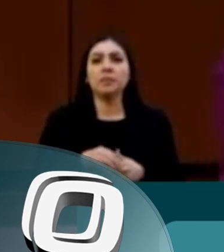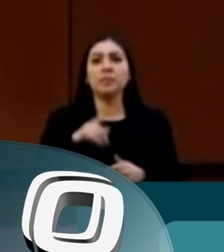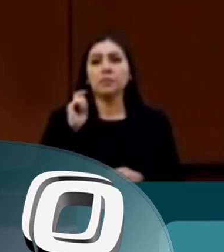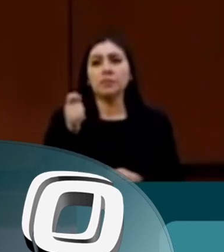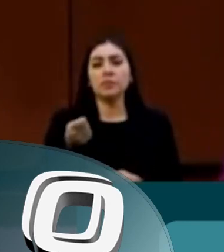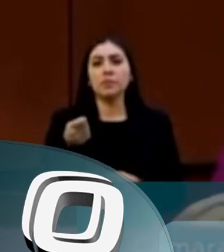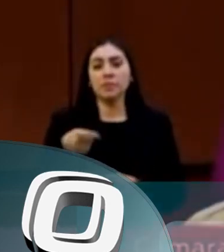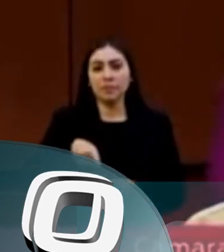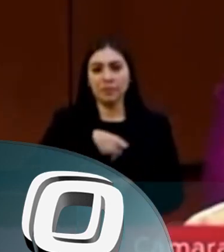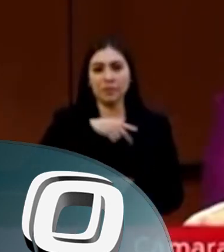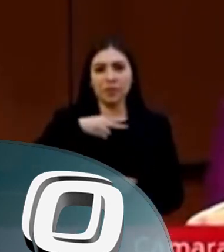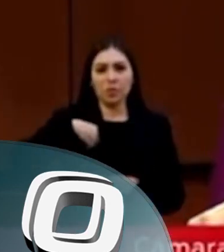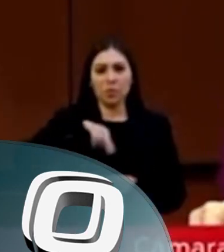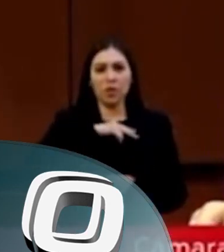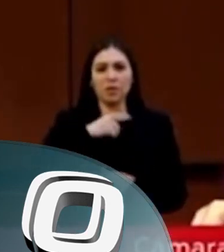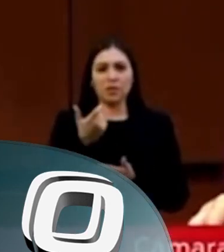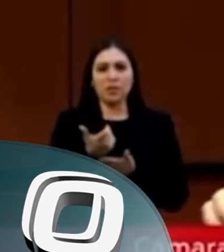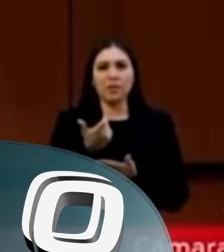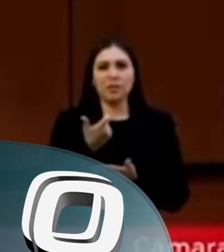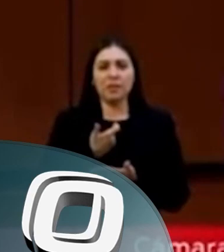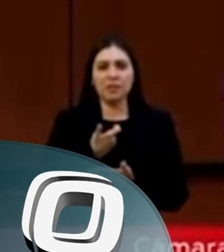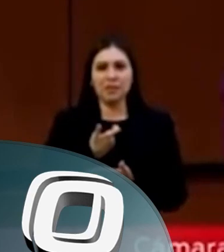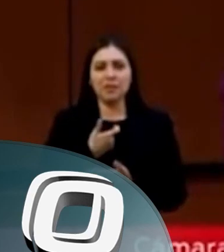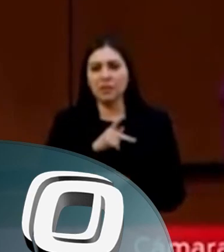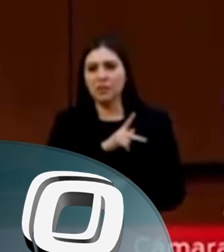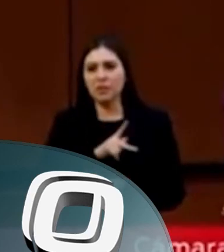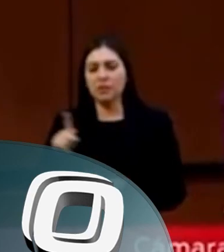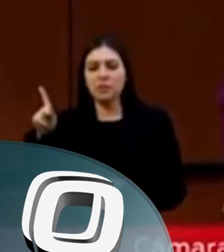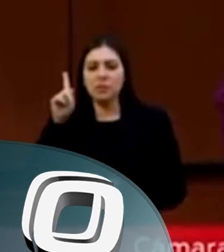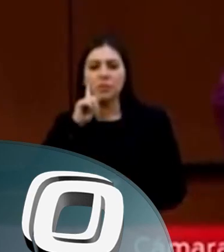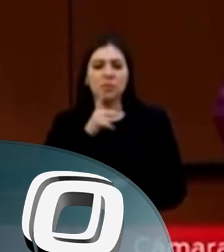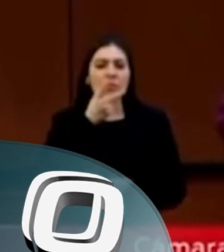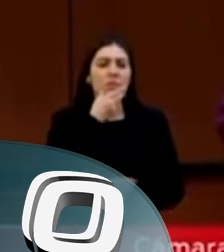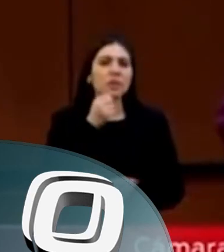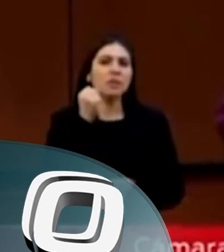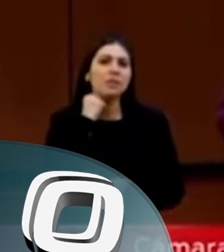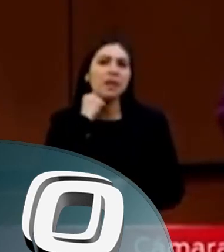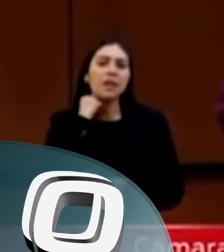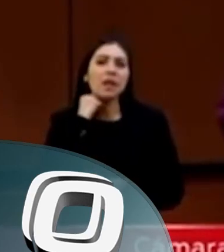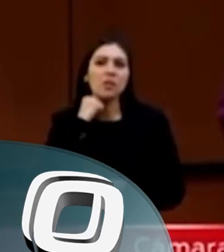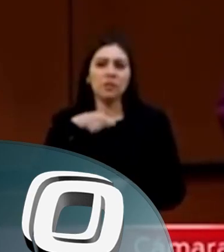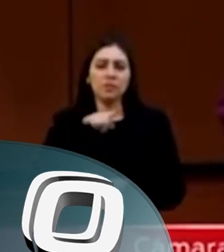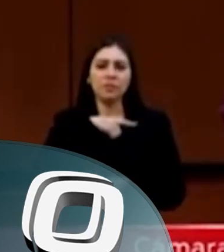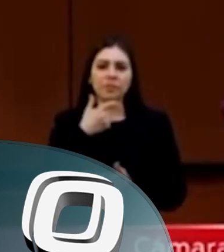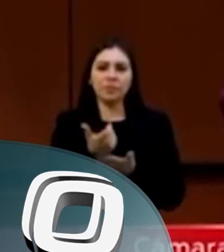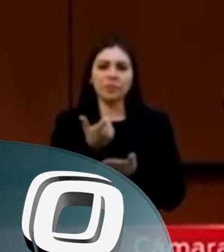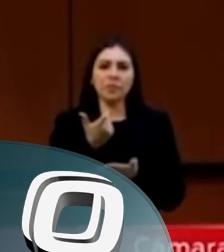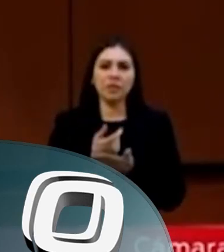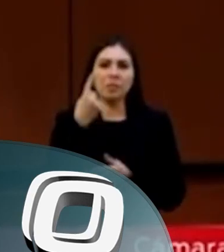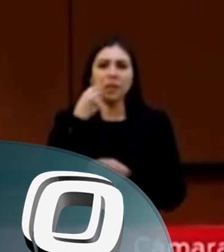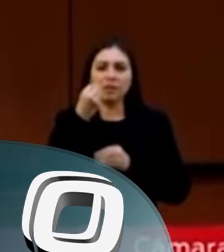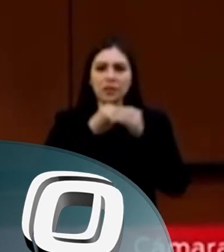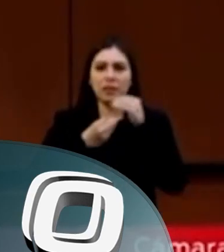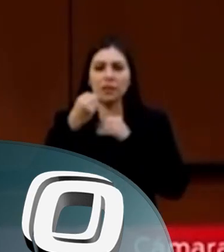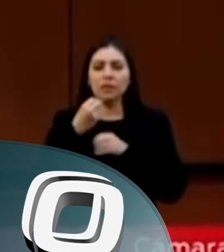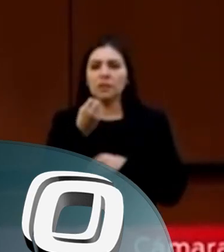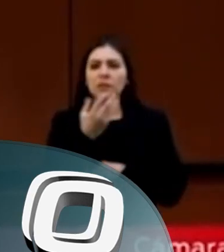5 días de nuestra dieta de las senadoras y los senadores pudieran